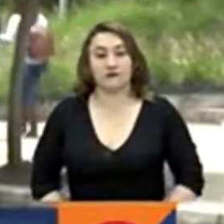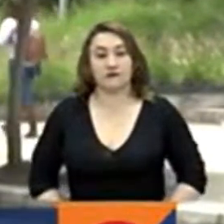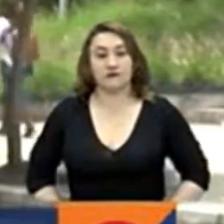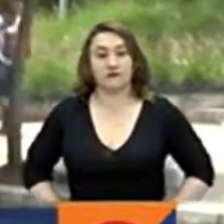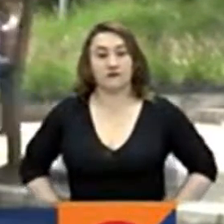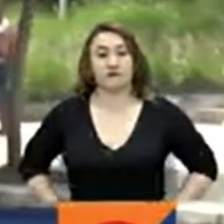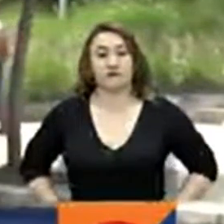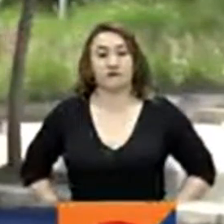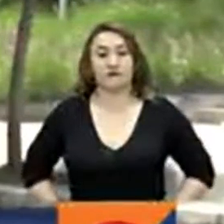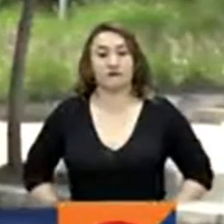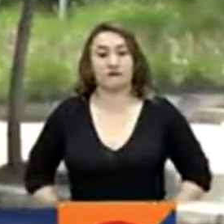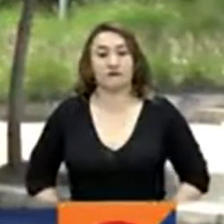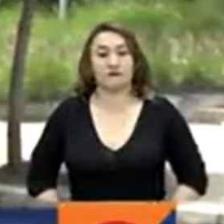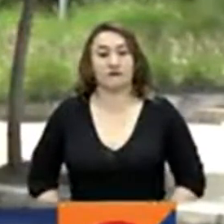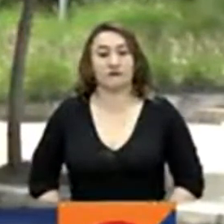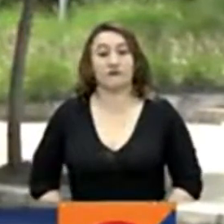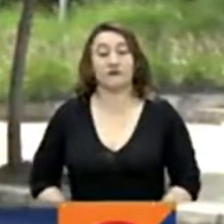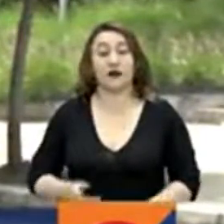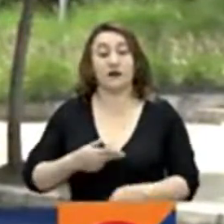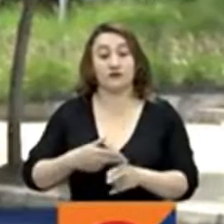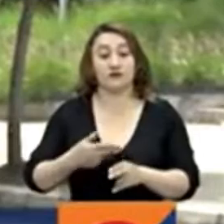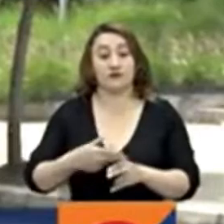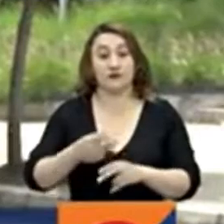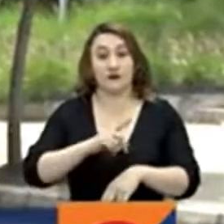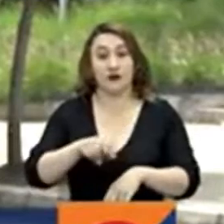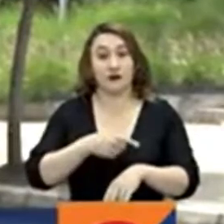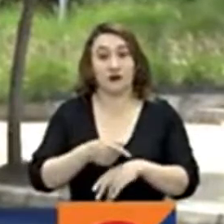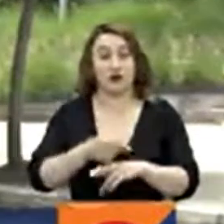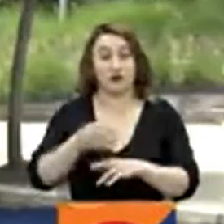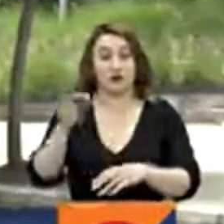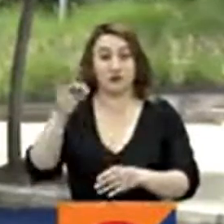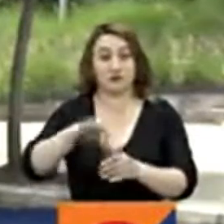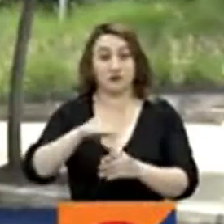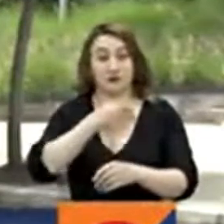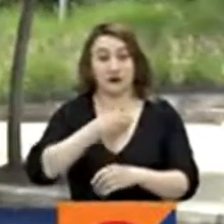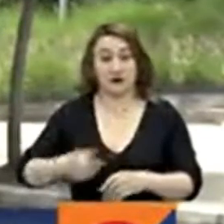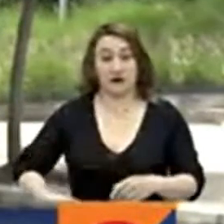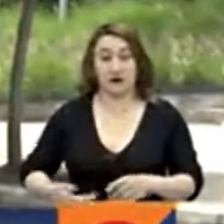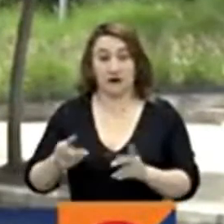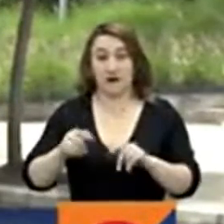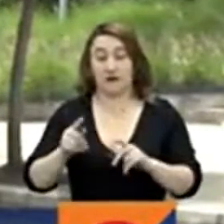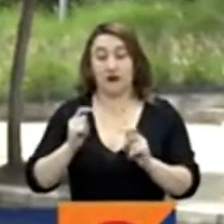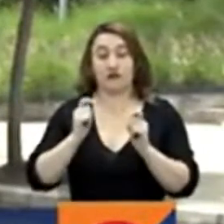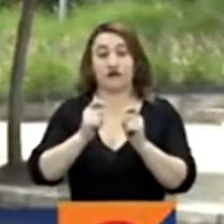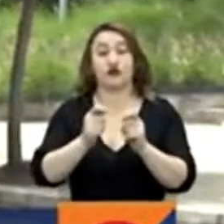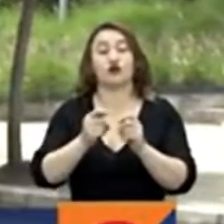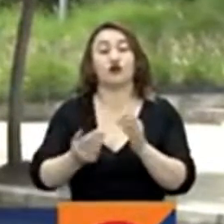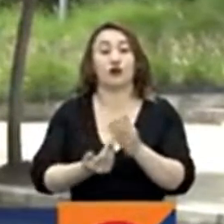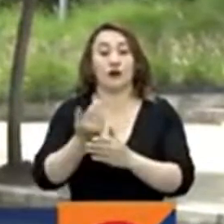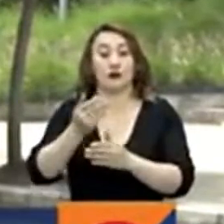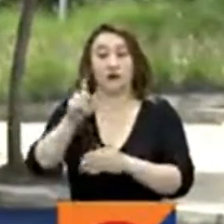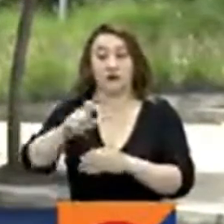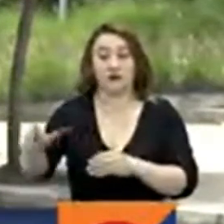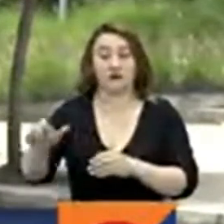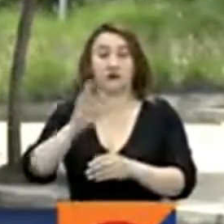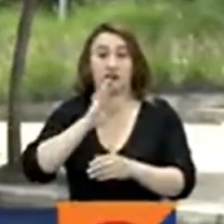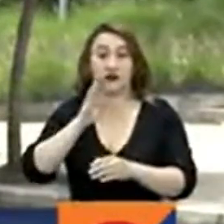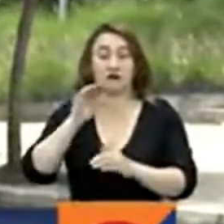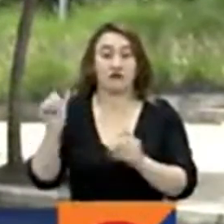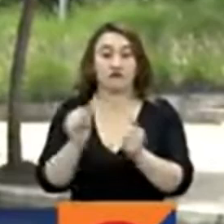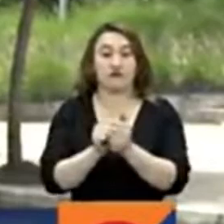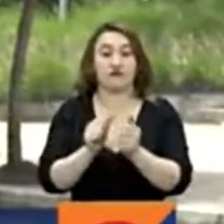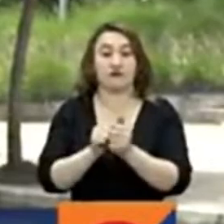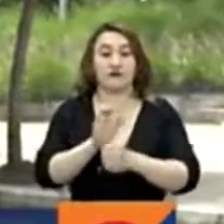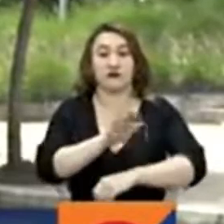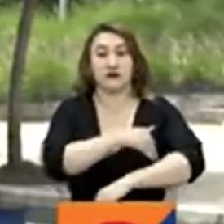Se espera que en las próximas horas el presidente electo Gustavo Petro haga nuevos nombramientos de las personas que lo acompañarán en su gabinete ministerial a partir